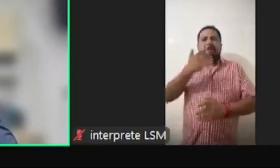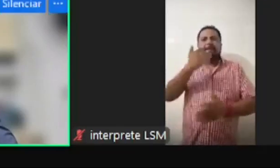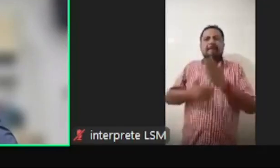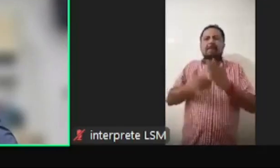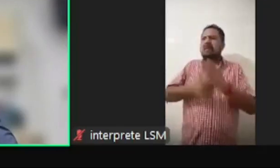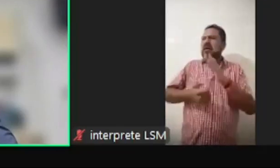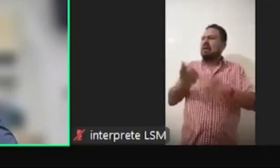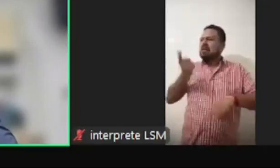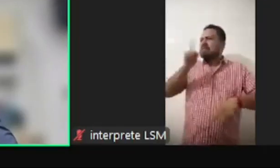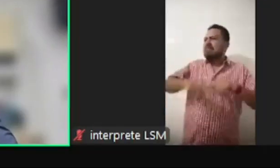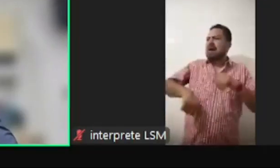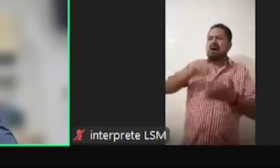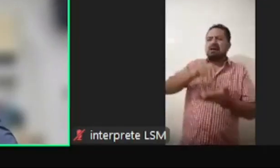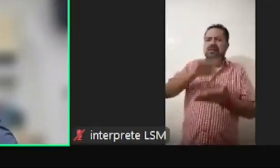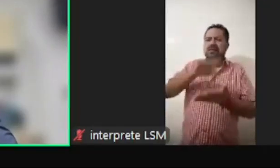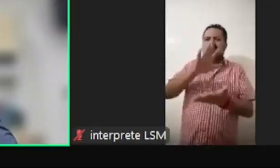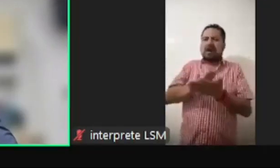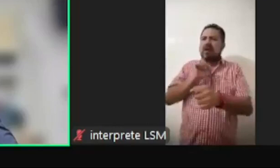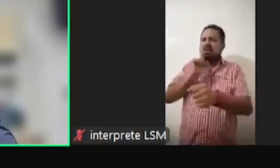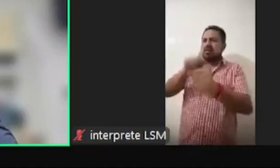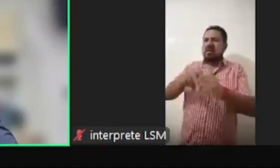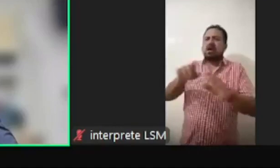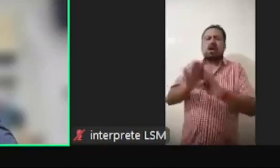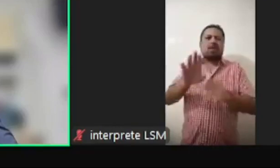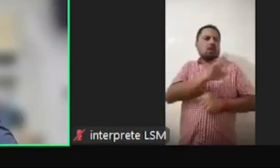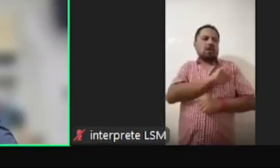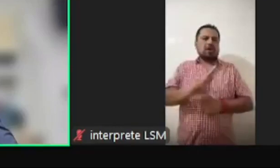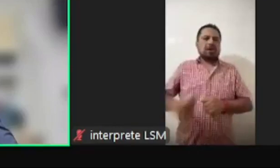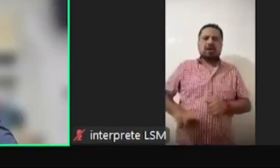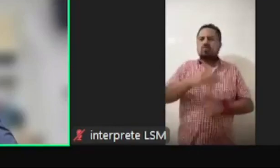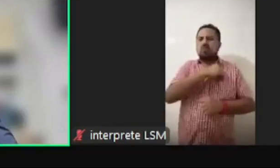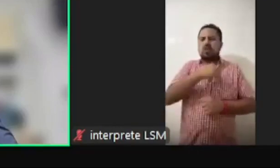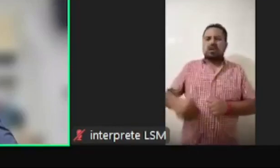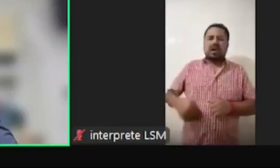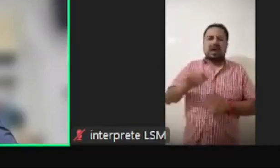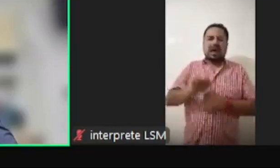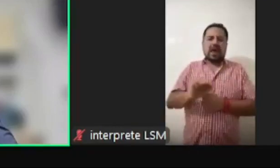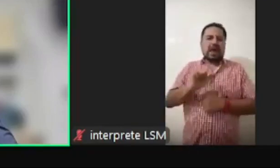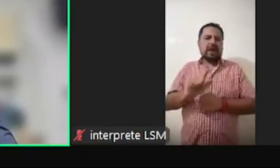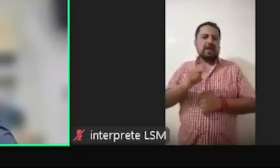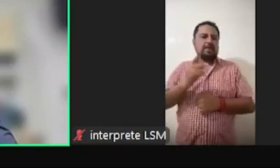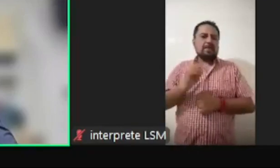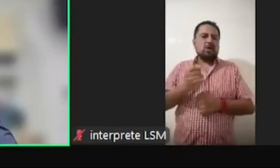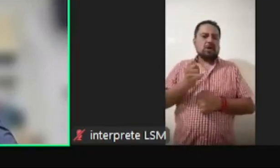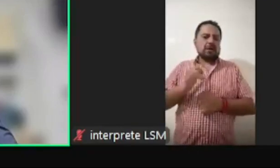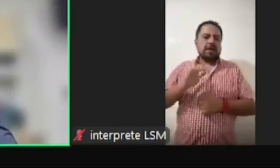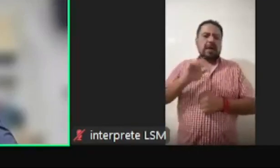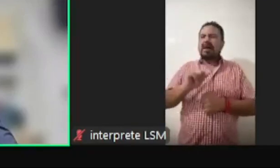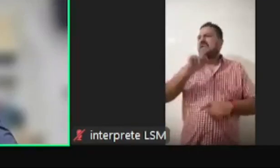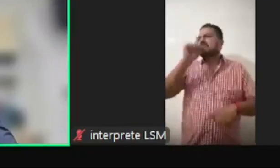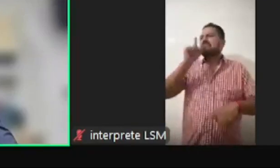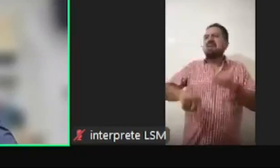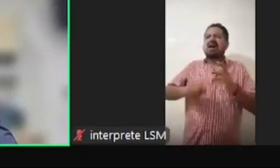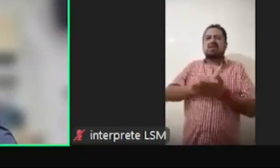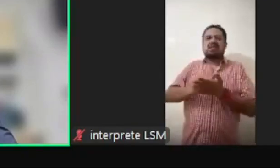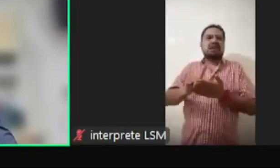de su registro en la planilla y lista de regidurías correspondientes al Ayuntamiento de Alpoyeca, pues consideran que se vulneran sus derechos político-electorales en la vertiente